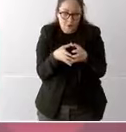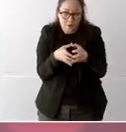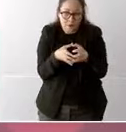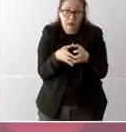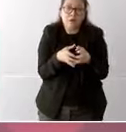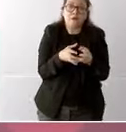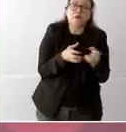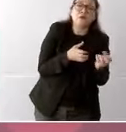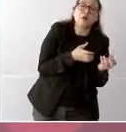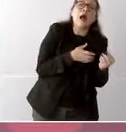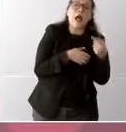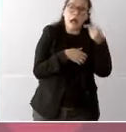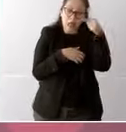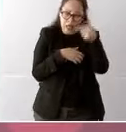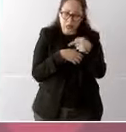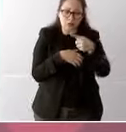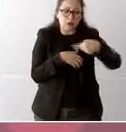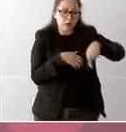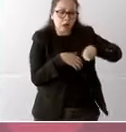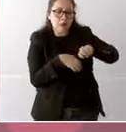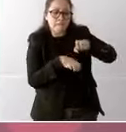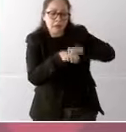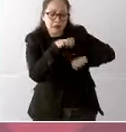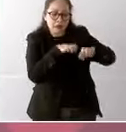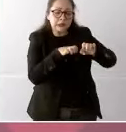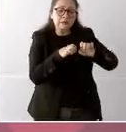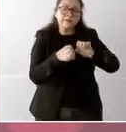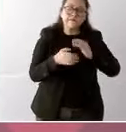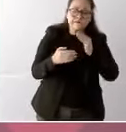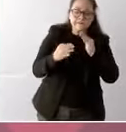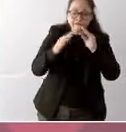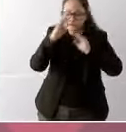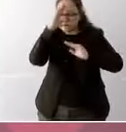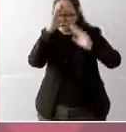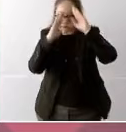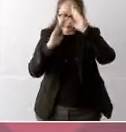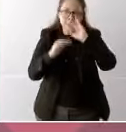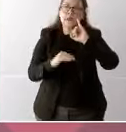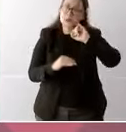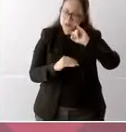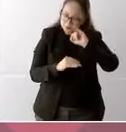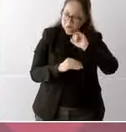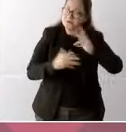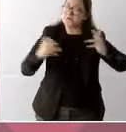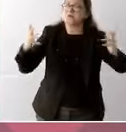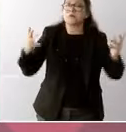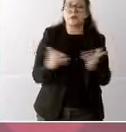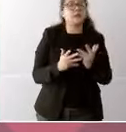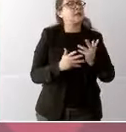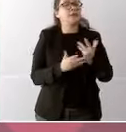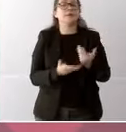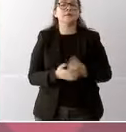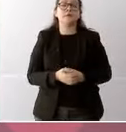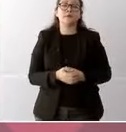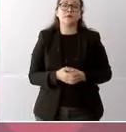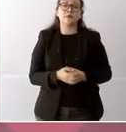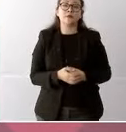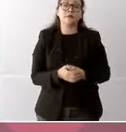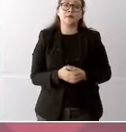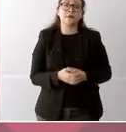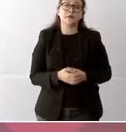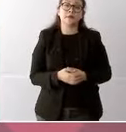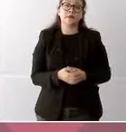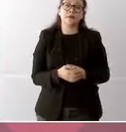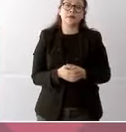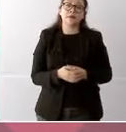a poner estas plantas de licuefacción. Ya hay